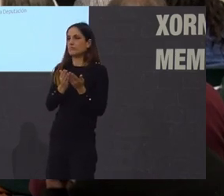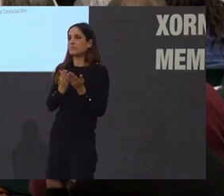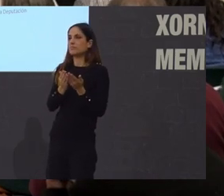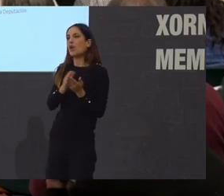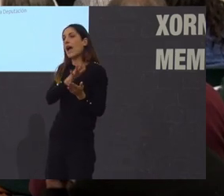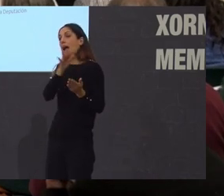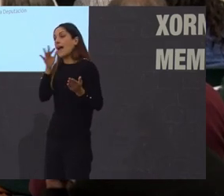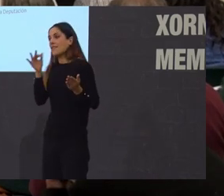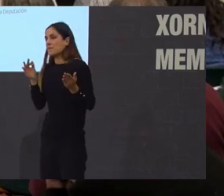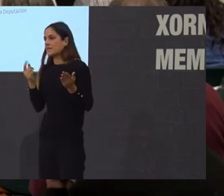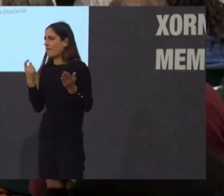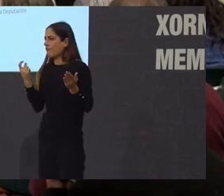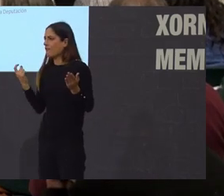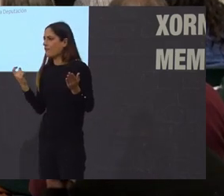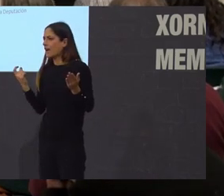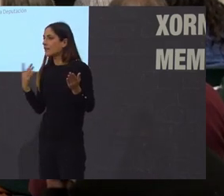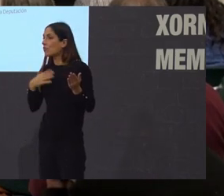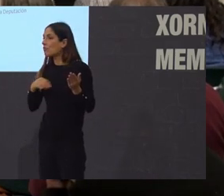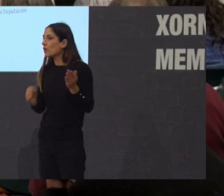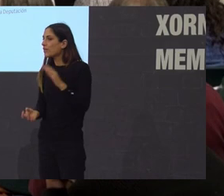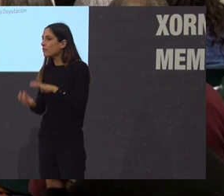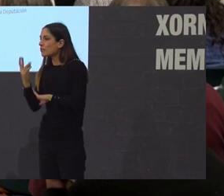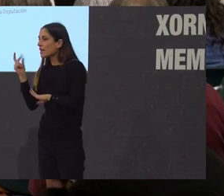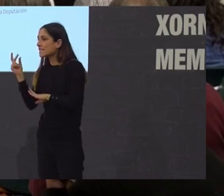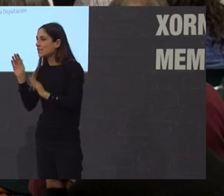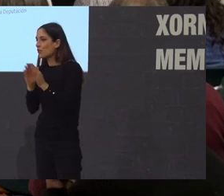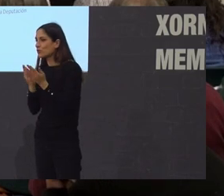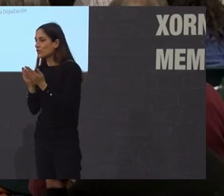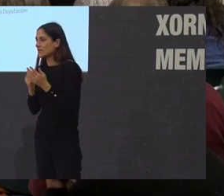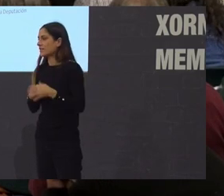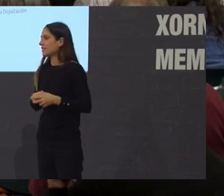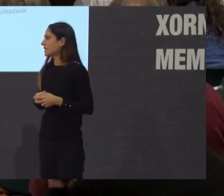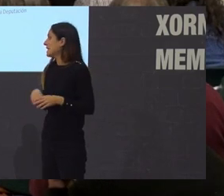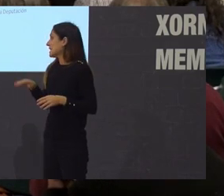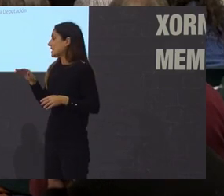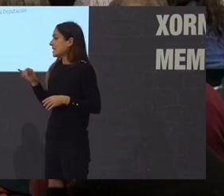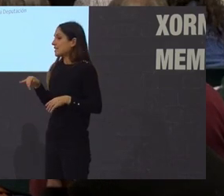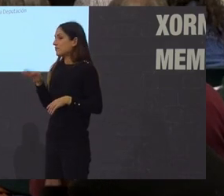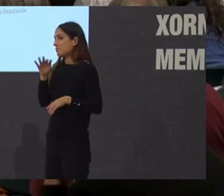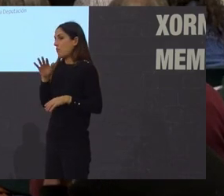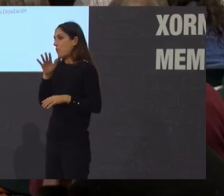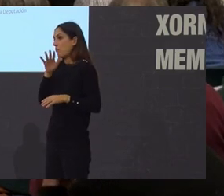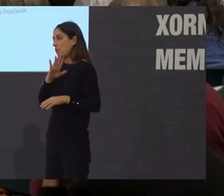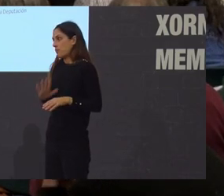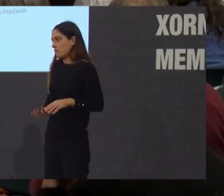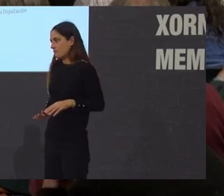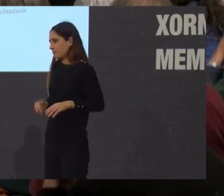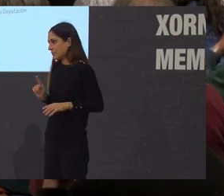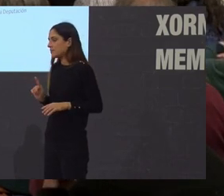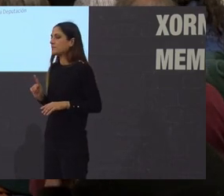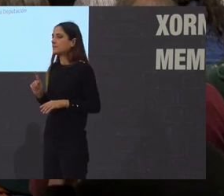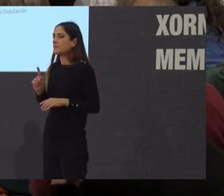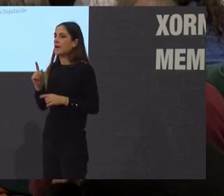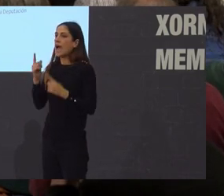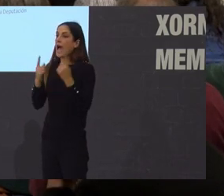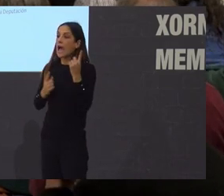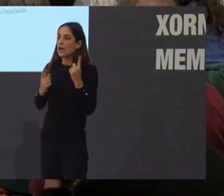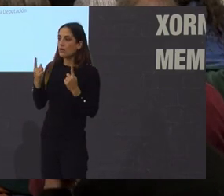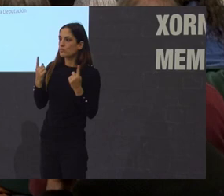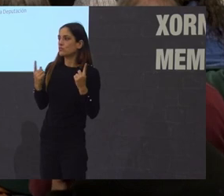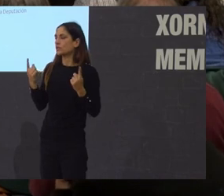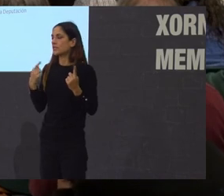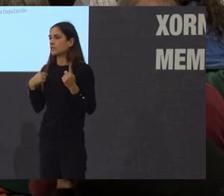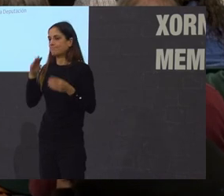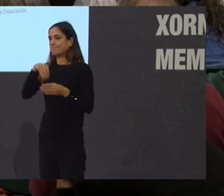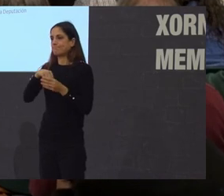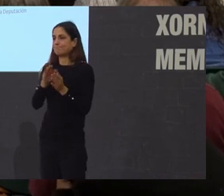parte? No, creo que no, por ahora no va a haber segunda parte, sí, hay muchas más. De hecho, solo reflejo algunas que yo pude, porque lo